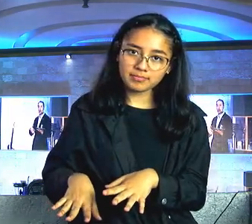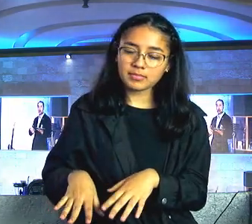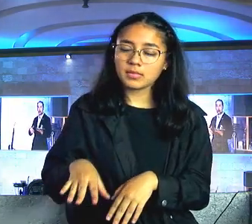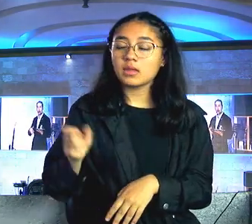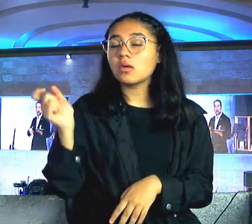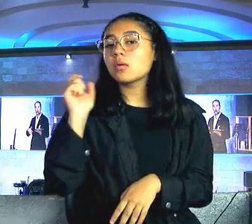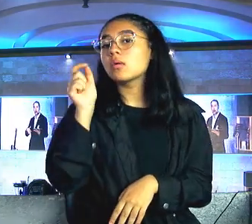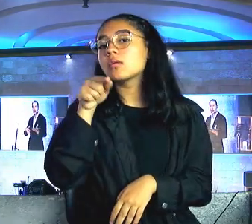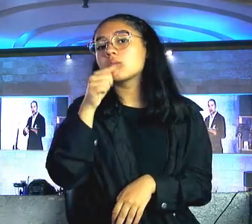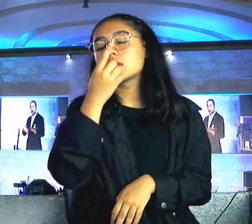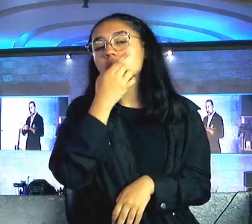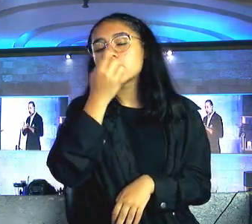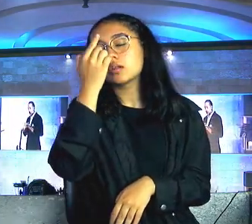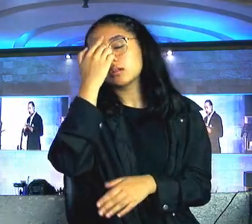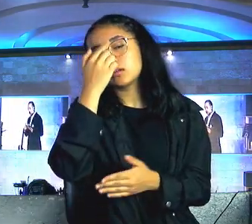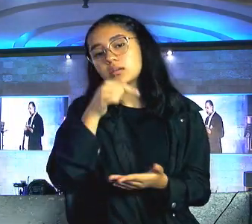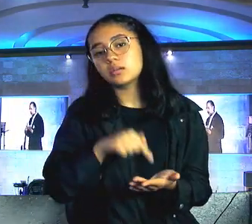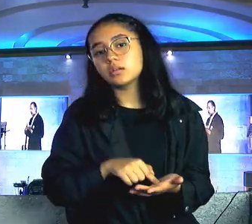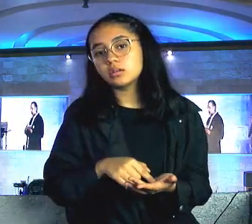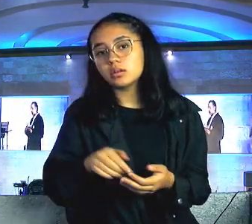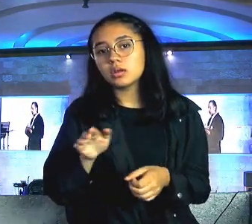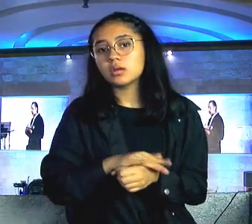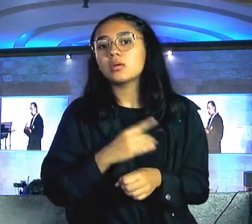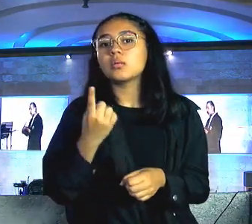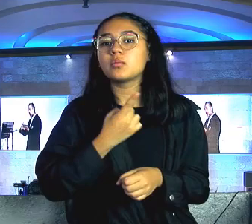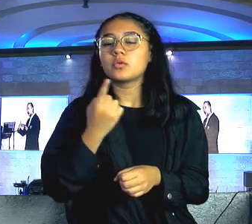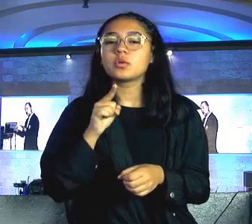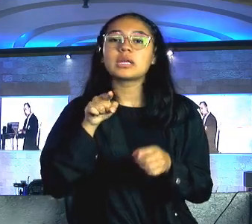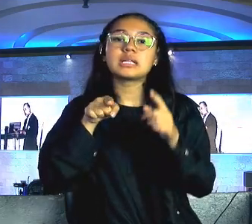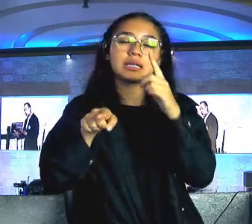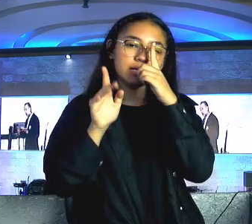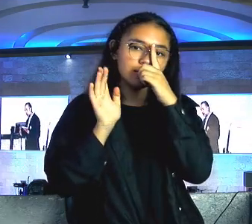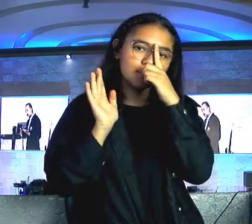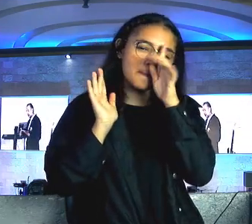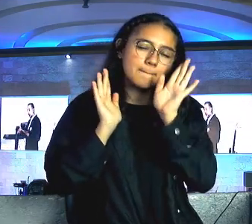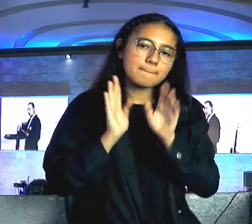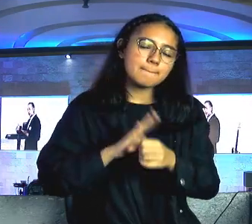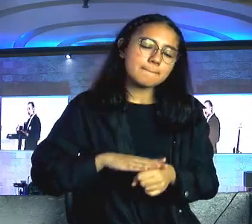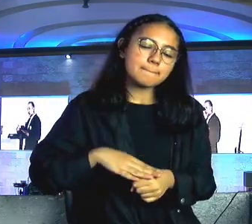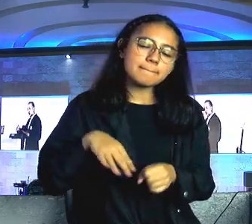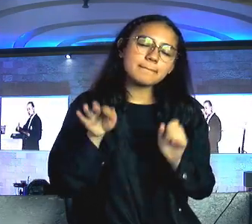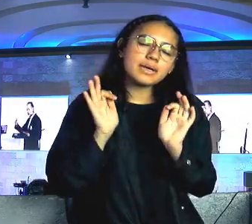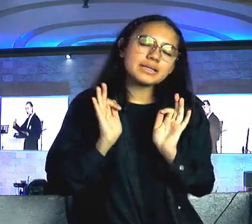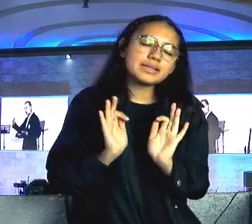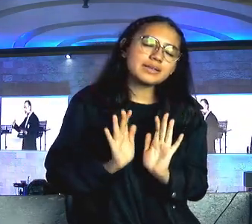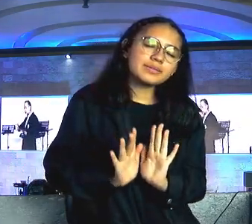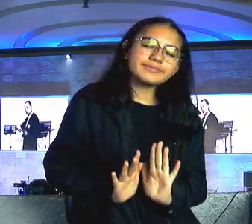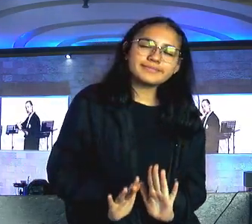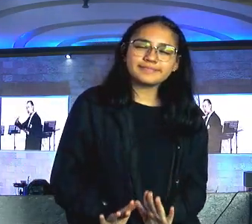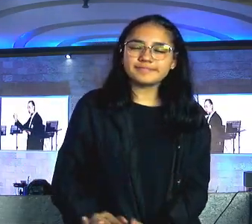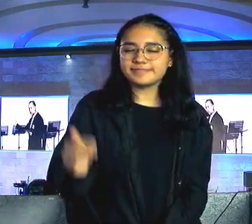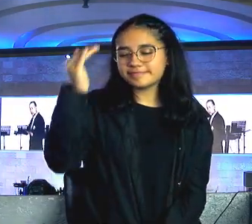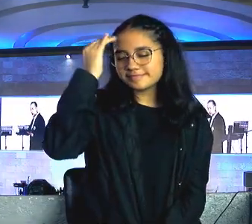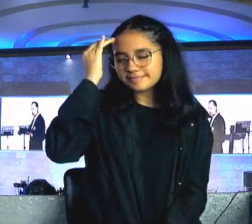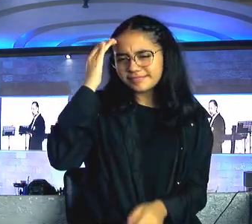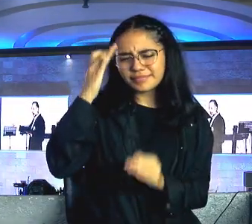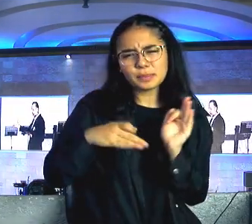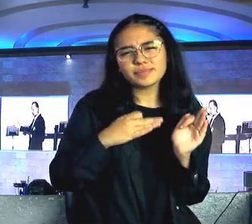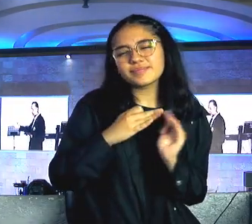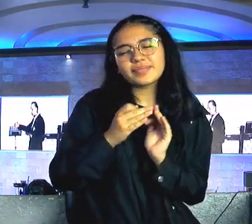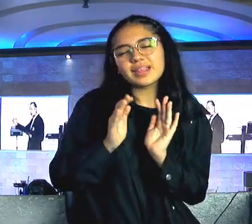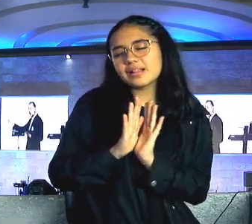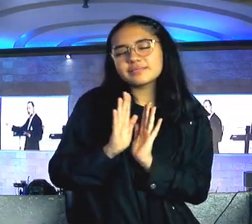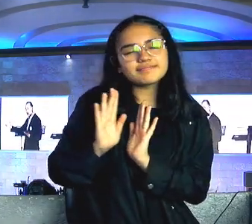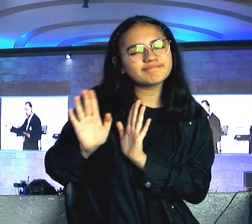creyente, porque te es más cómodo pensar todos esos mandamientos son para